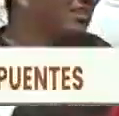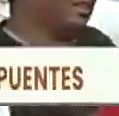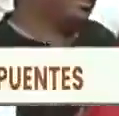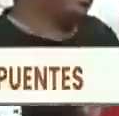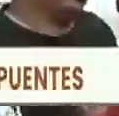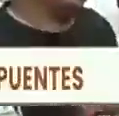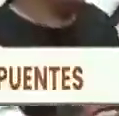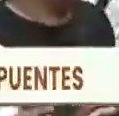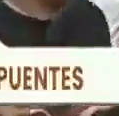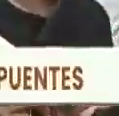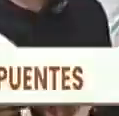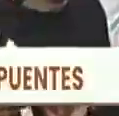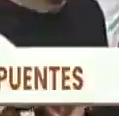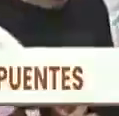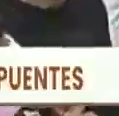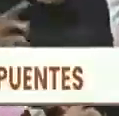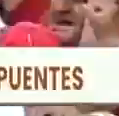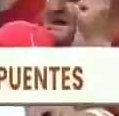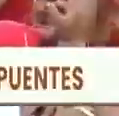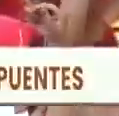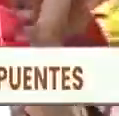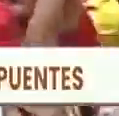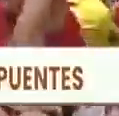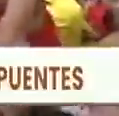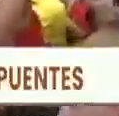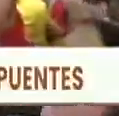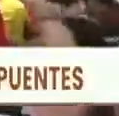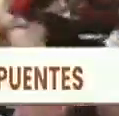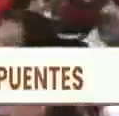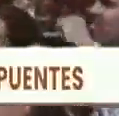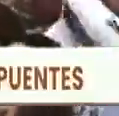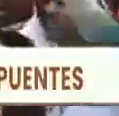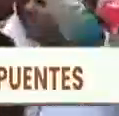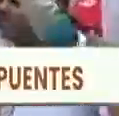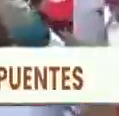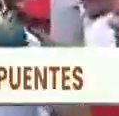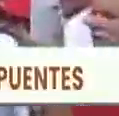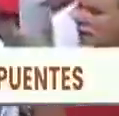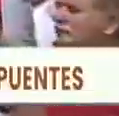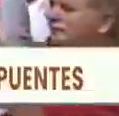viva Freddy! ¡Que viva el Táchira! ¡Que viva el 23 de febrero!